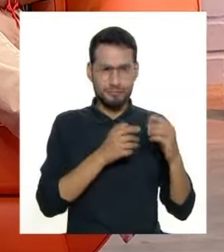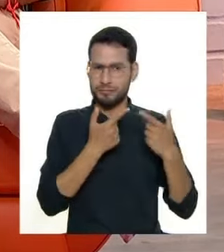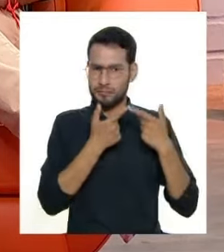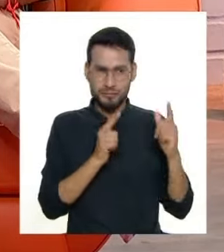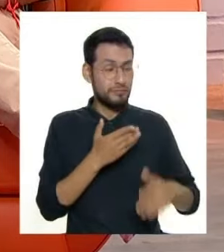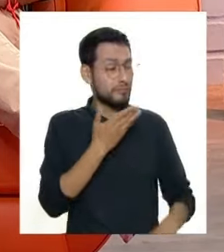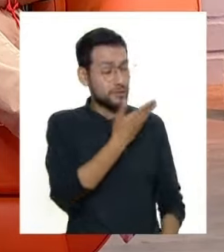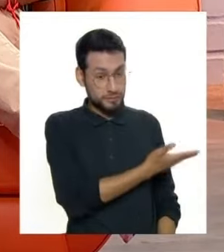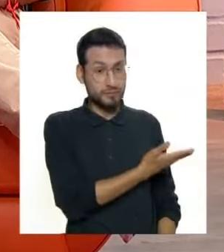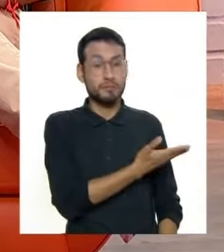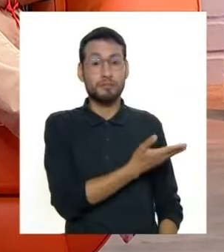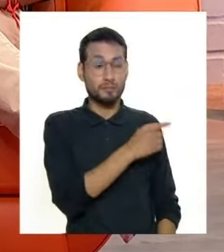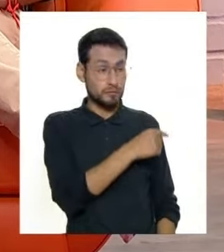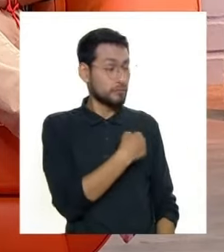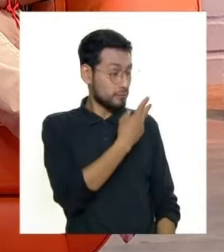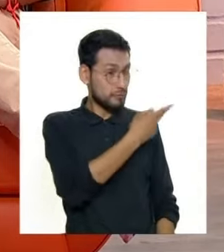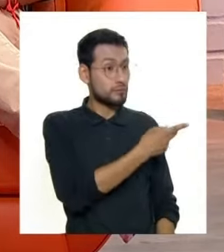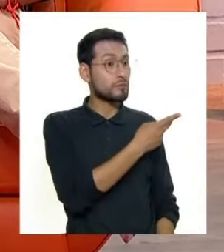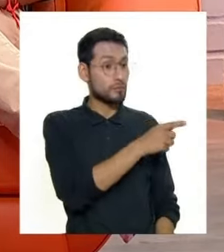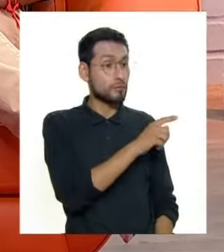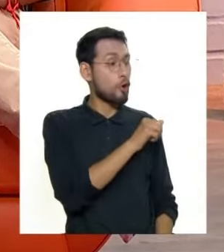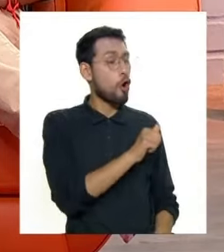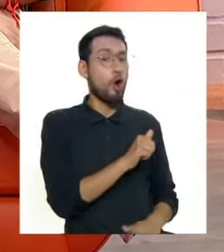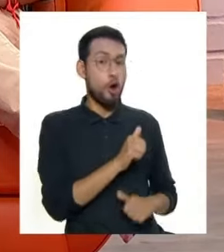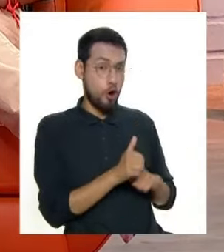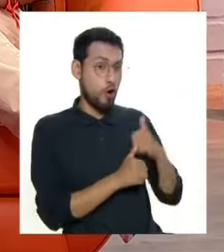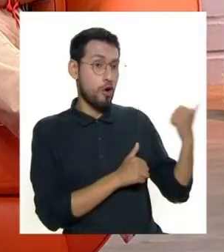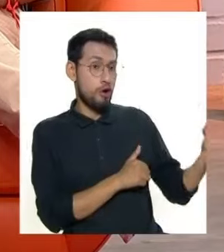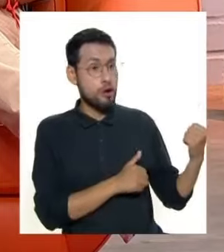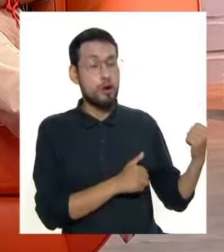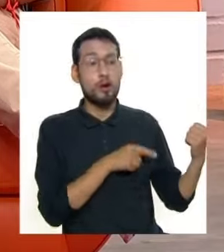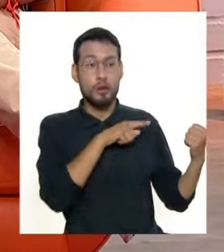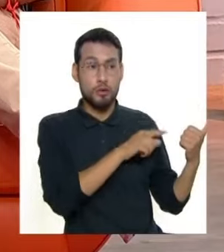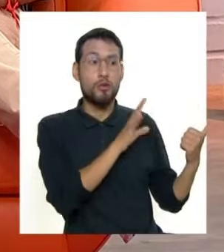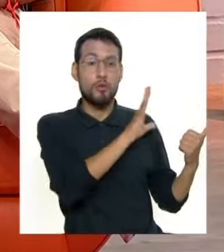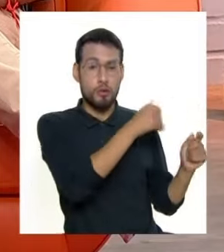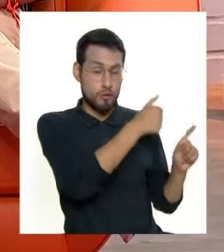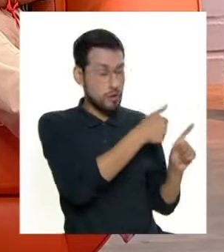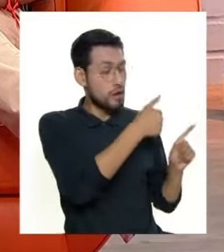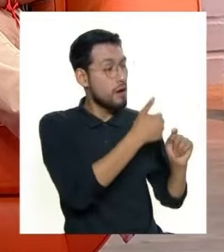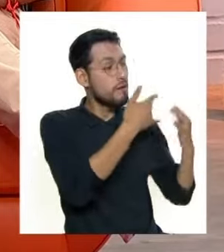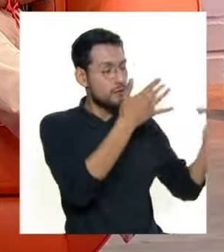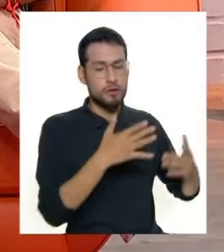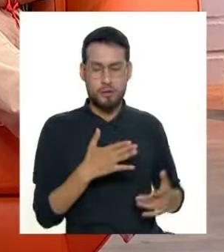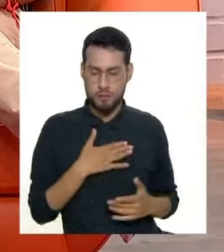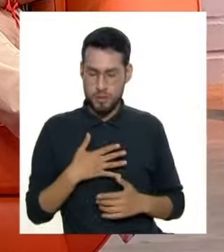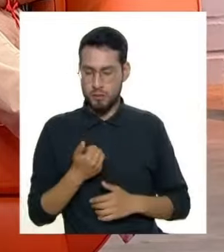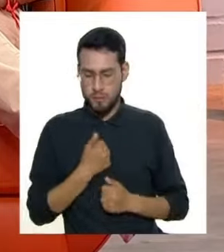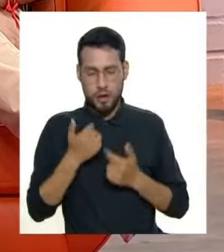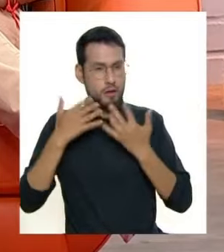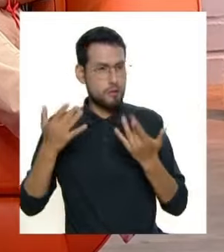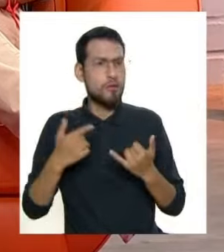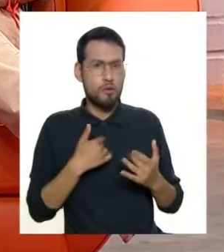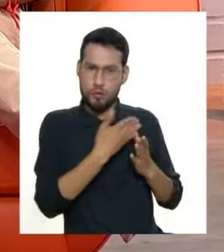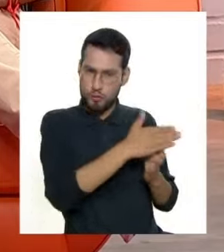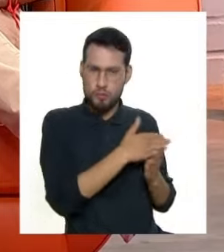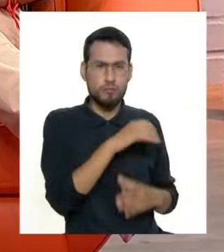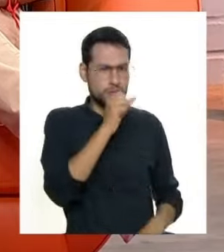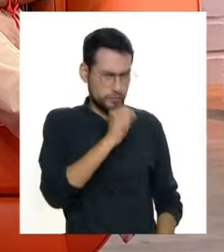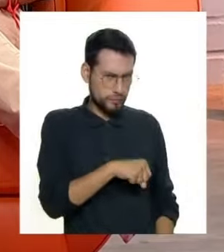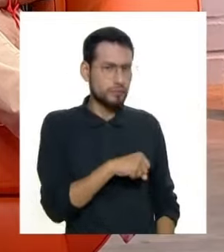que lo veo a él como un otro y que él es causante de su propia felicidad y yo soy de la mía y que compartimos,